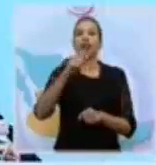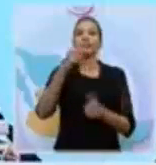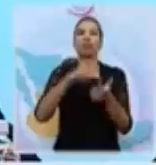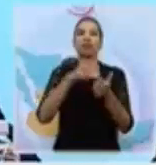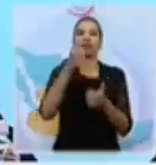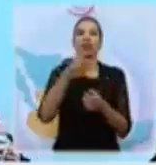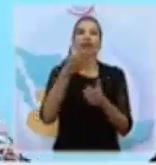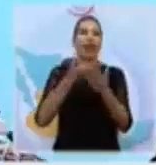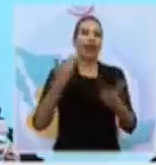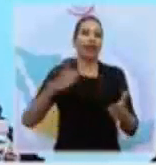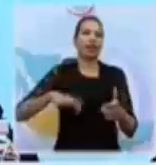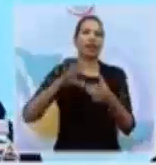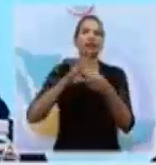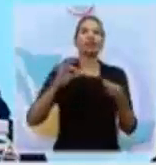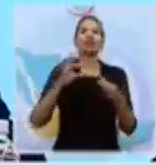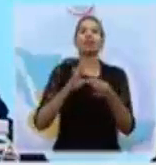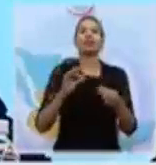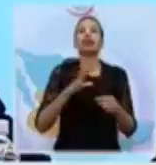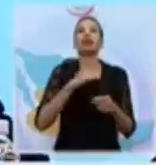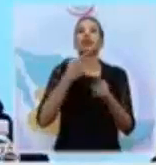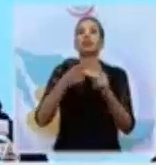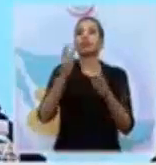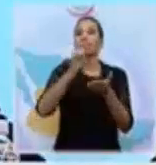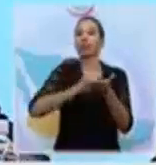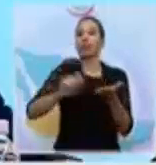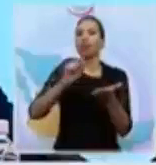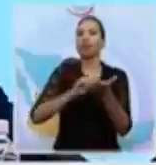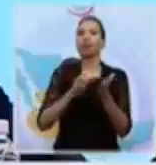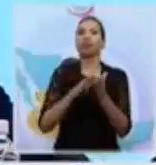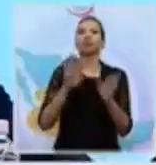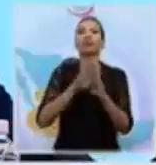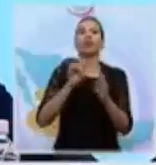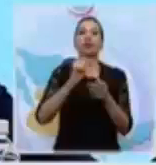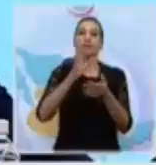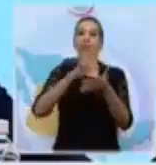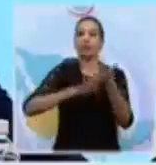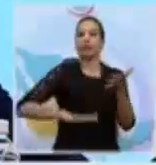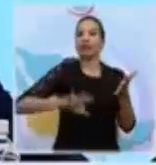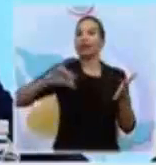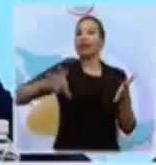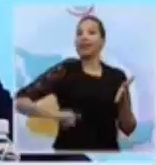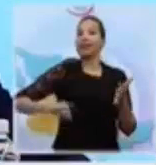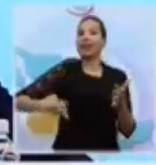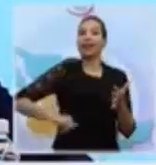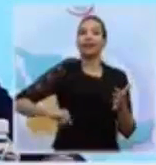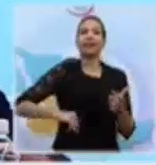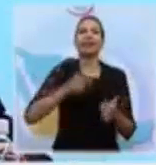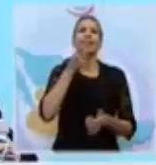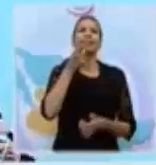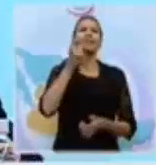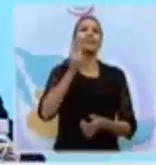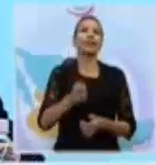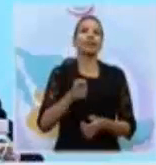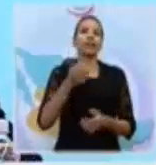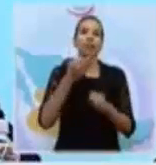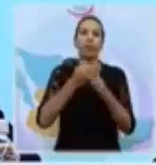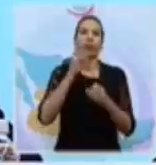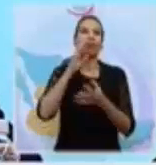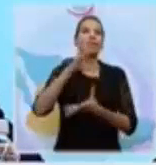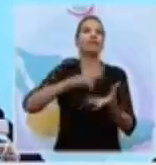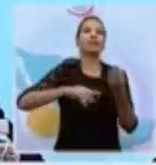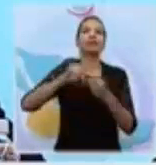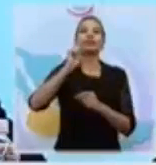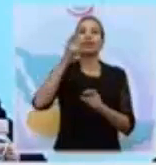comentaba que recientemente nos escribió una columna muy interesante en donde estamos tomando también